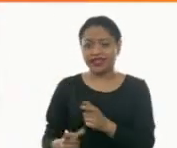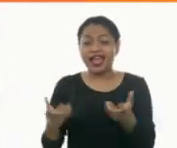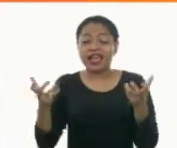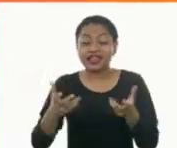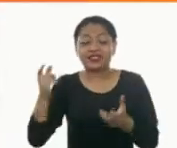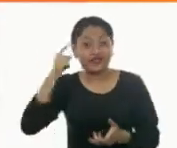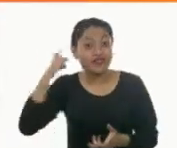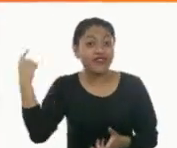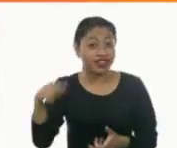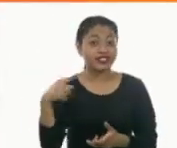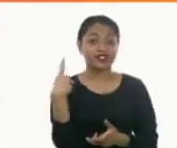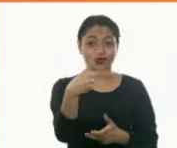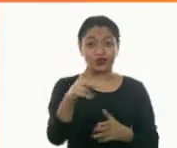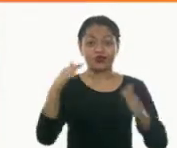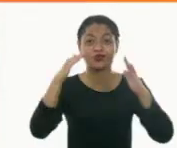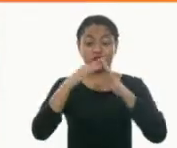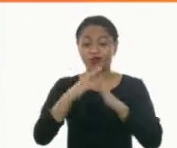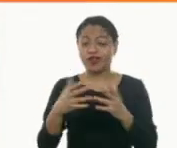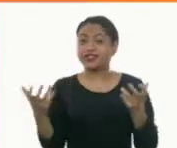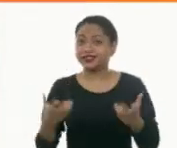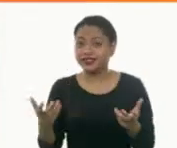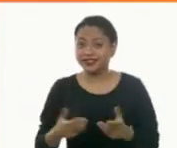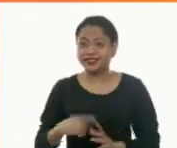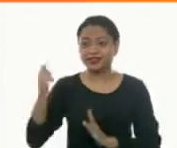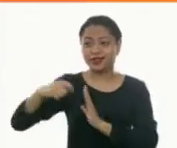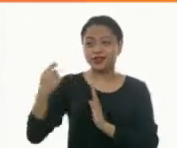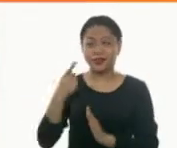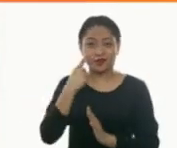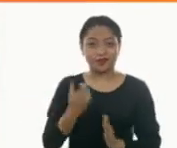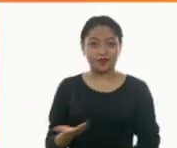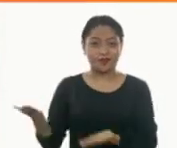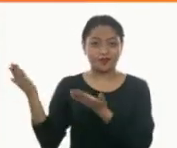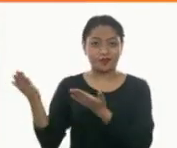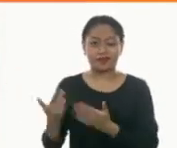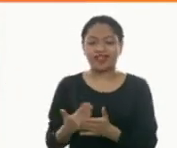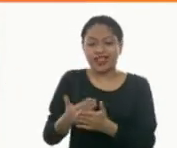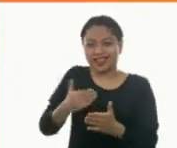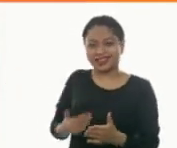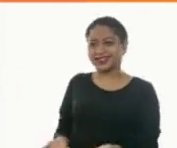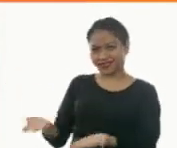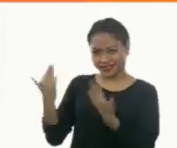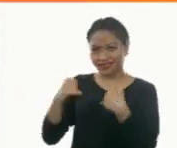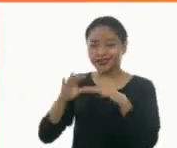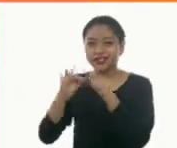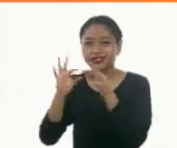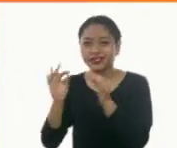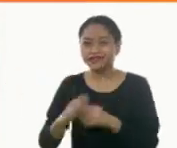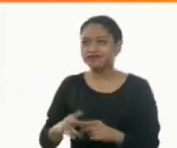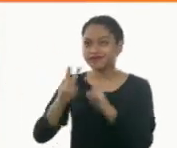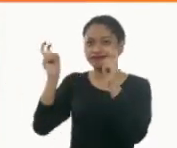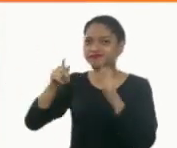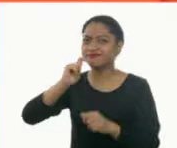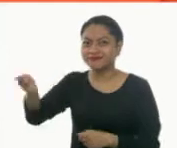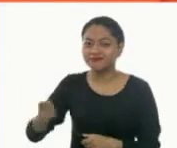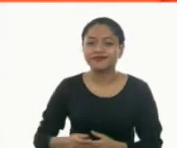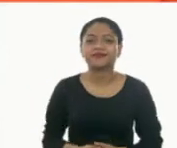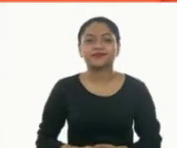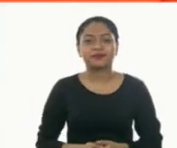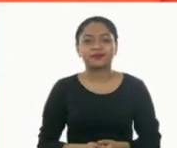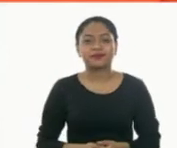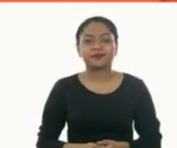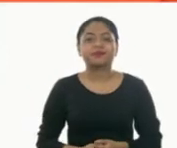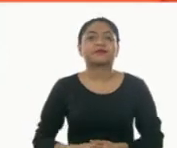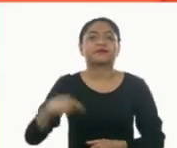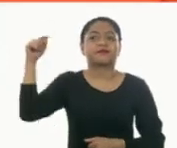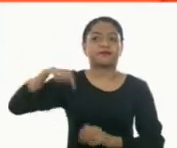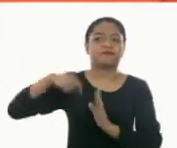casera. Así que me gustaría invitarles a ver este otro video. Adriana, platícanos un poquito de qué trata. Este